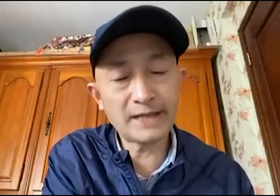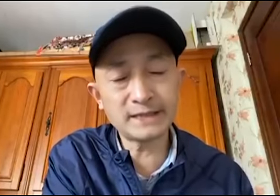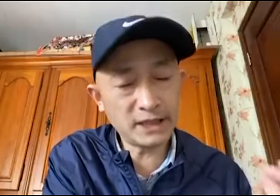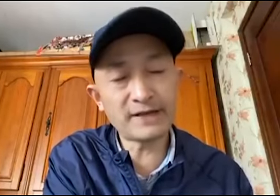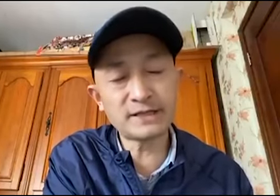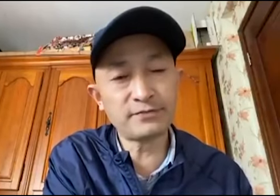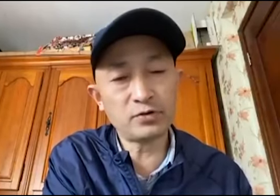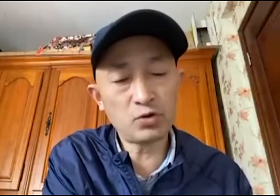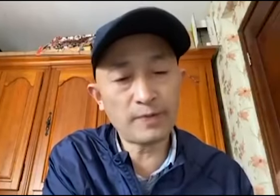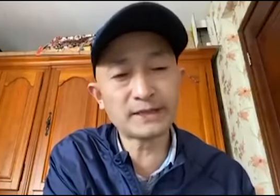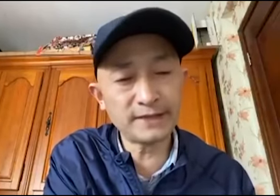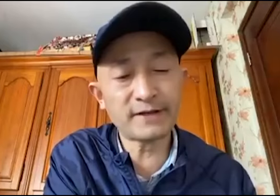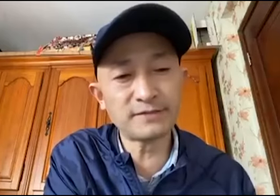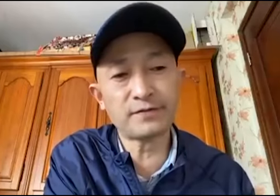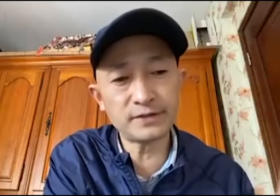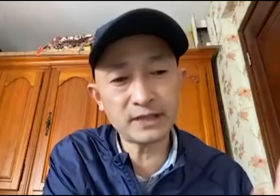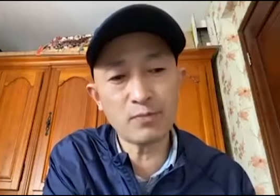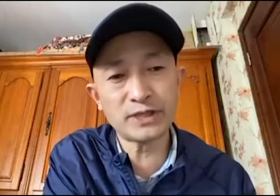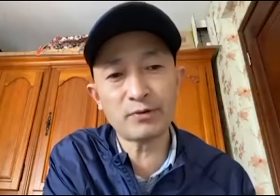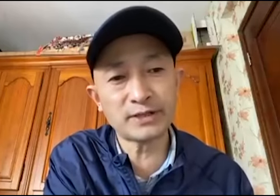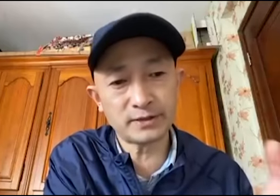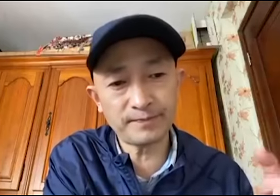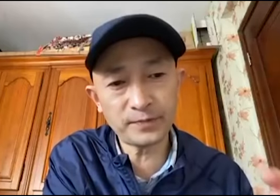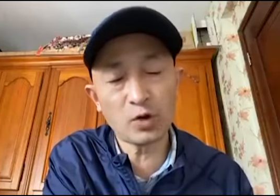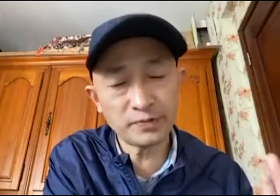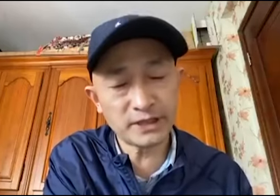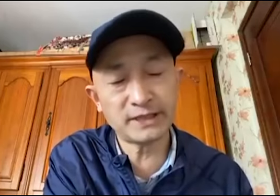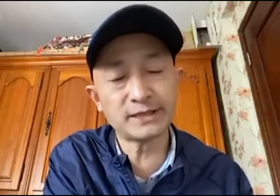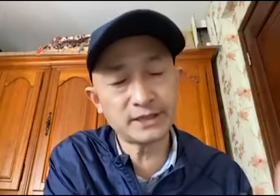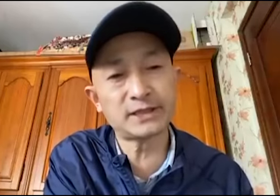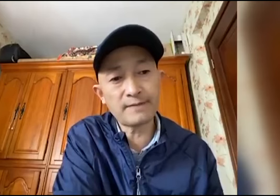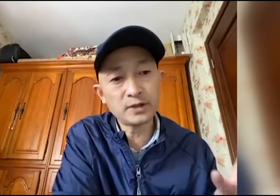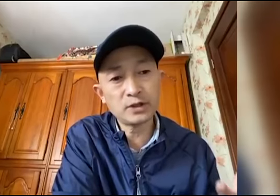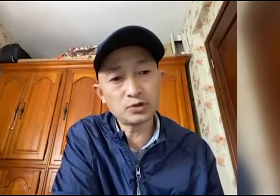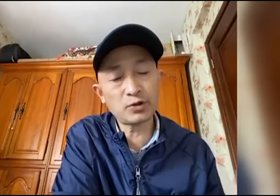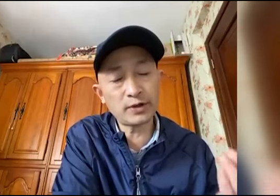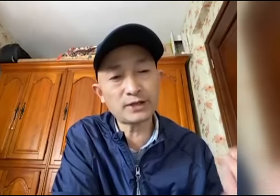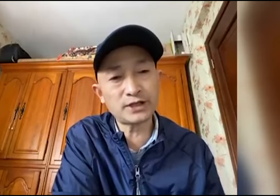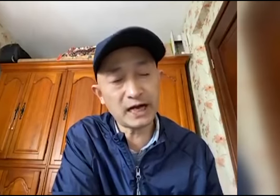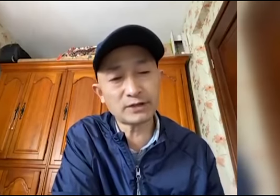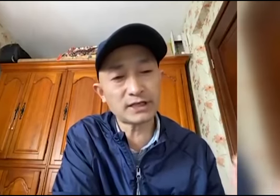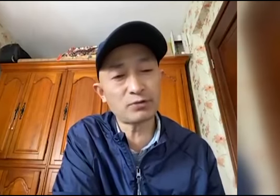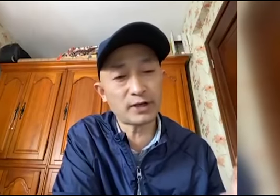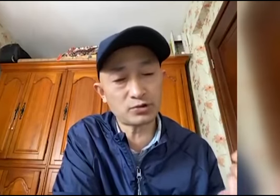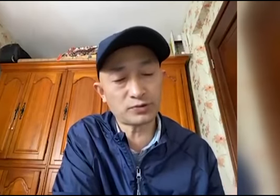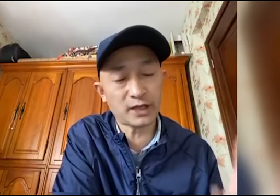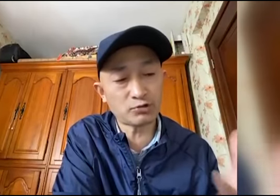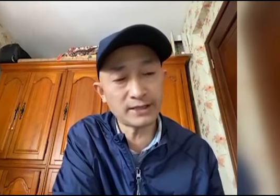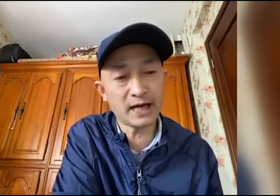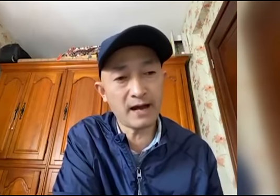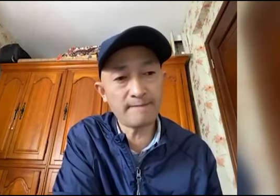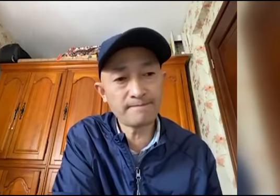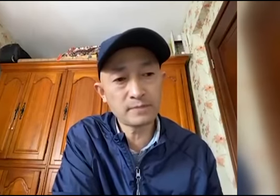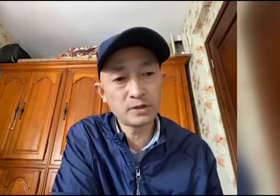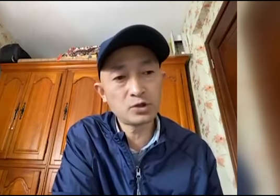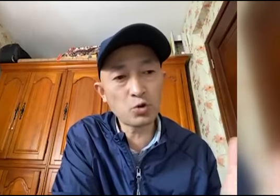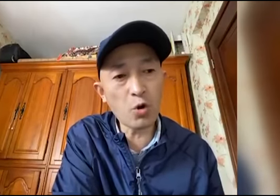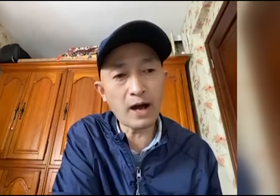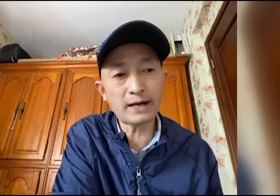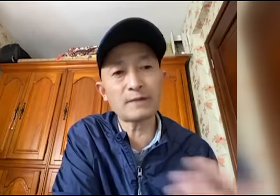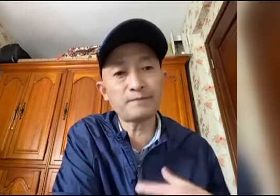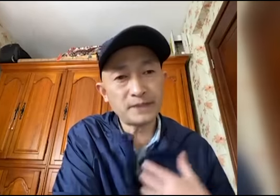pandemia, afirmó que un grupo en la red social WeChat, utilizado por entre 80 y 100 familiares durante el último año, fue eliminado repentinamente